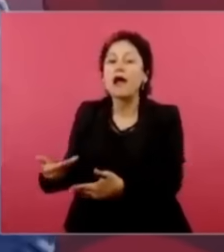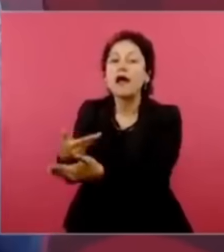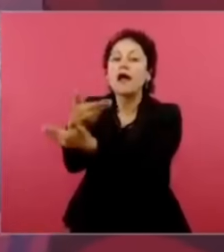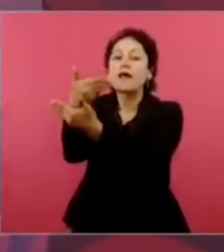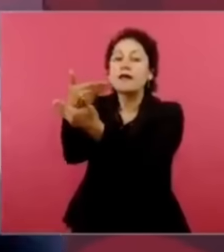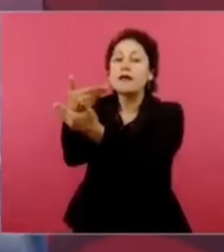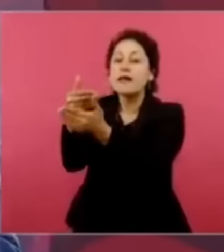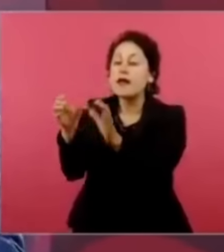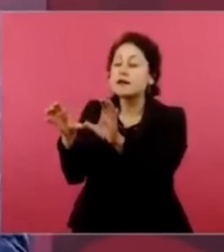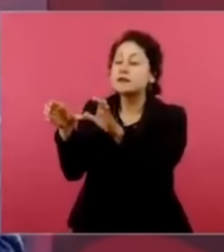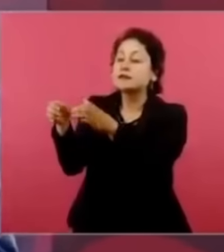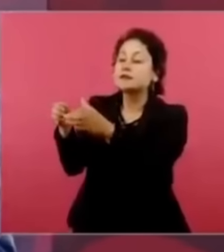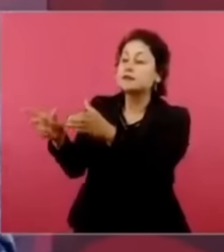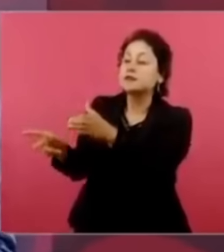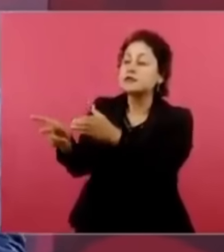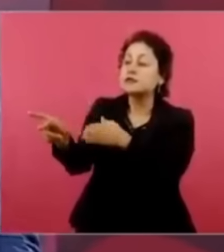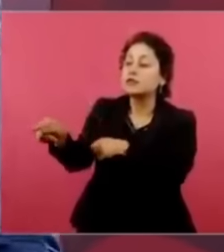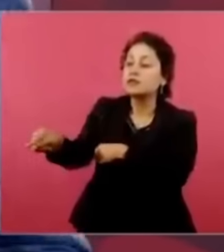y con